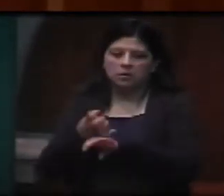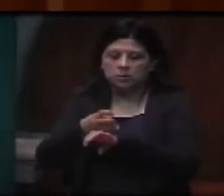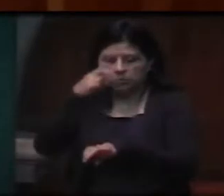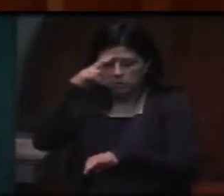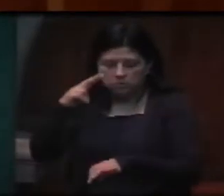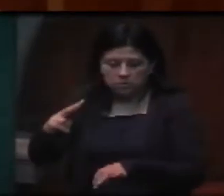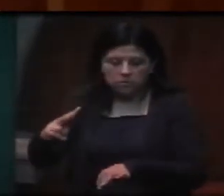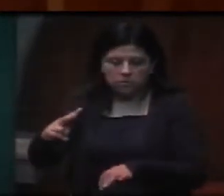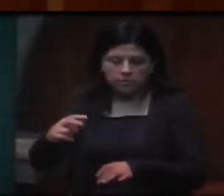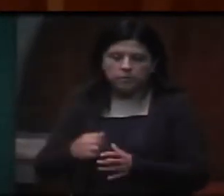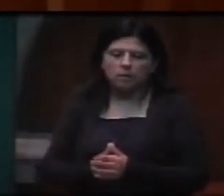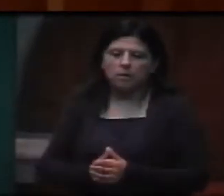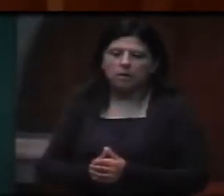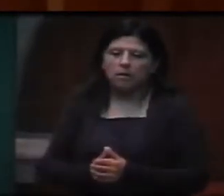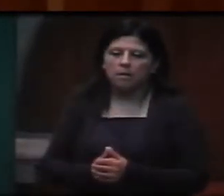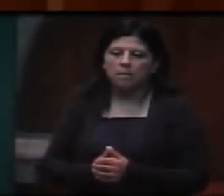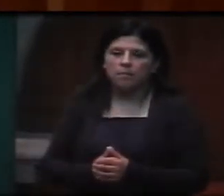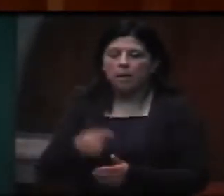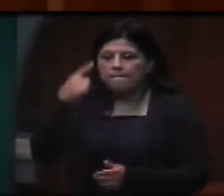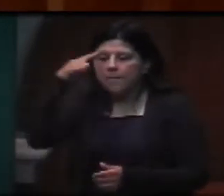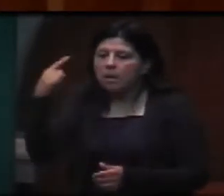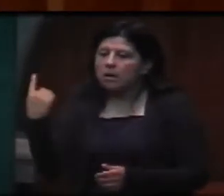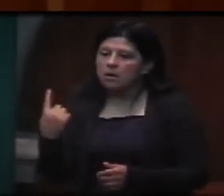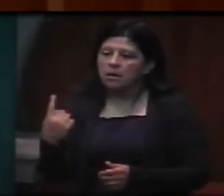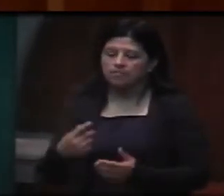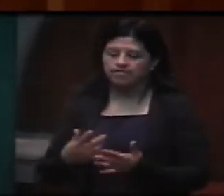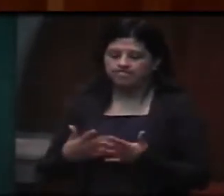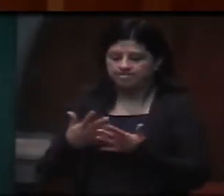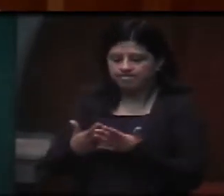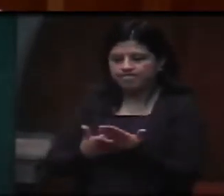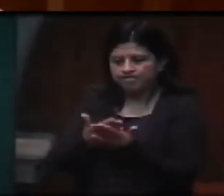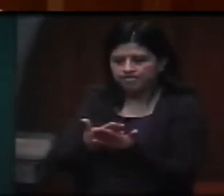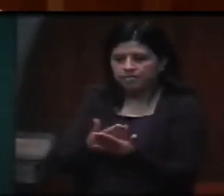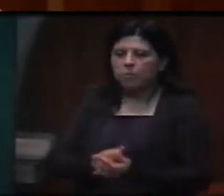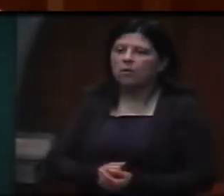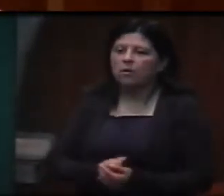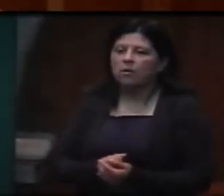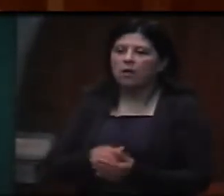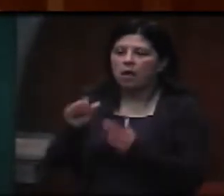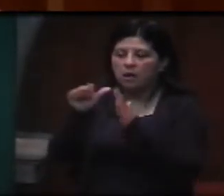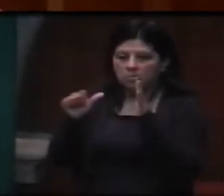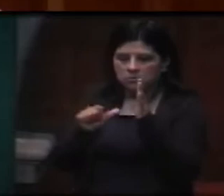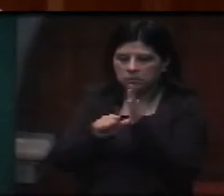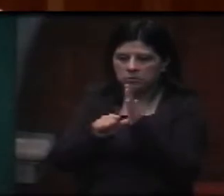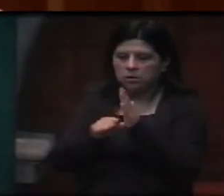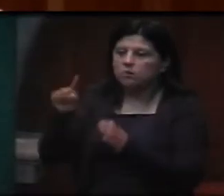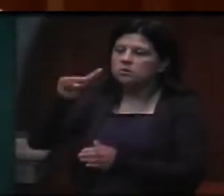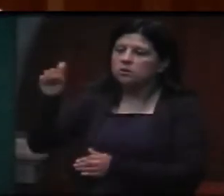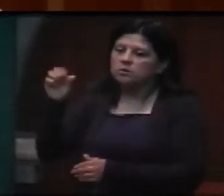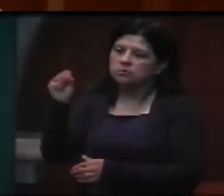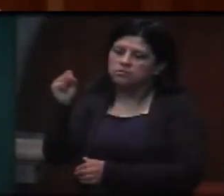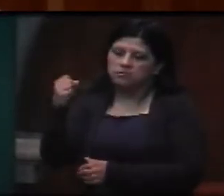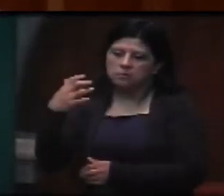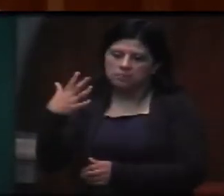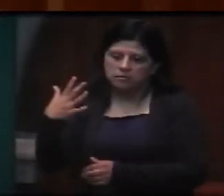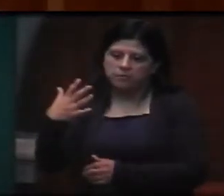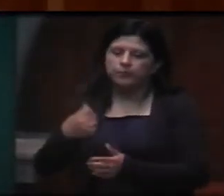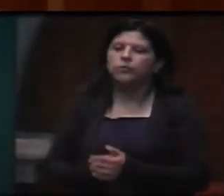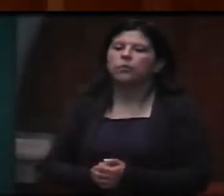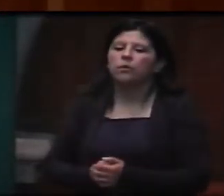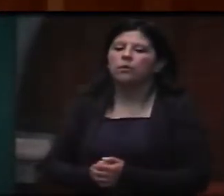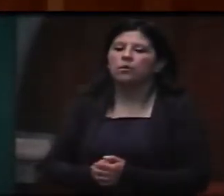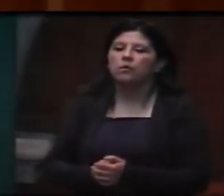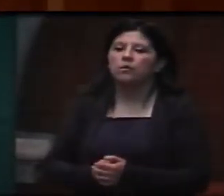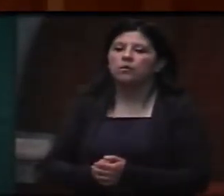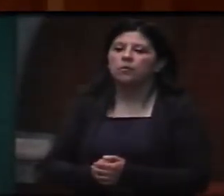México para quedar como sigue. Artículo 165. La Dirección General